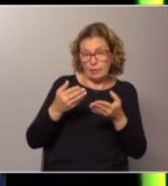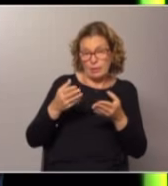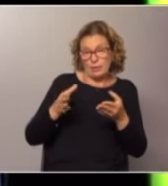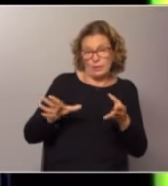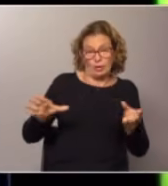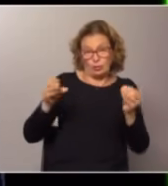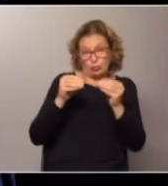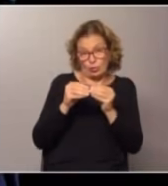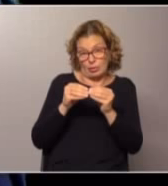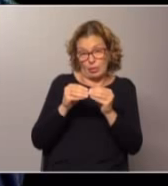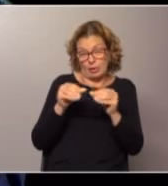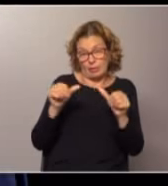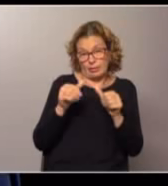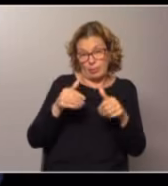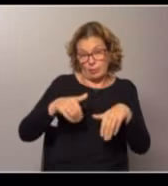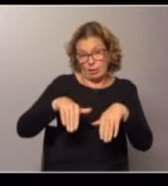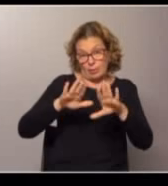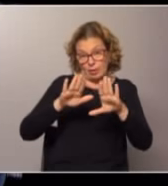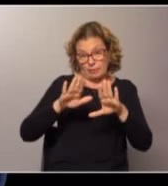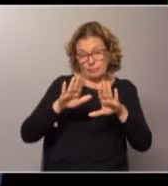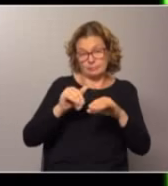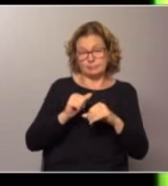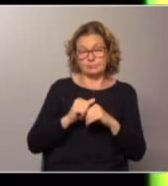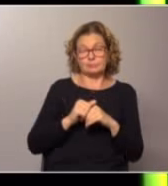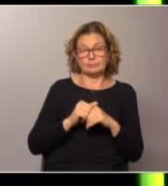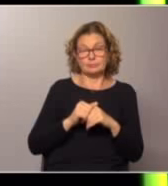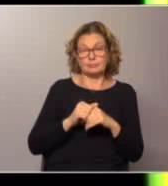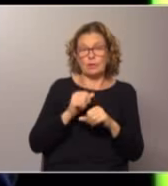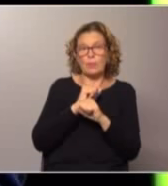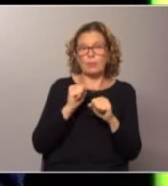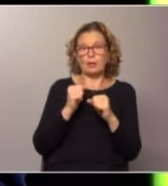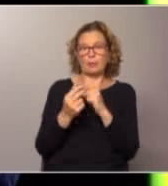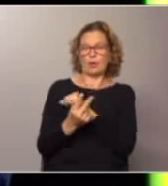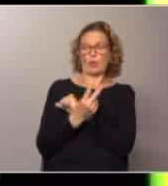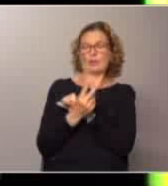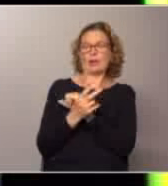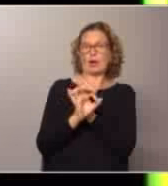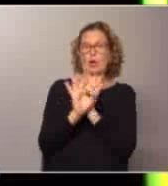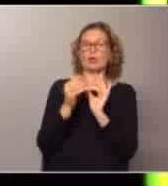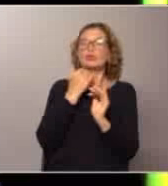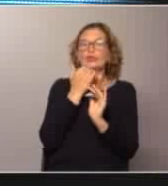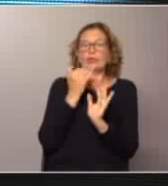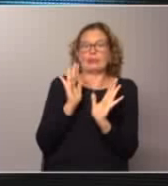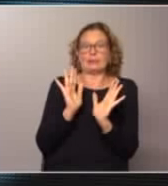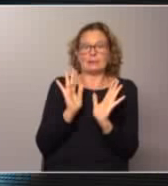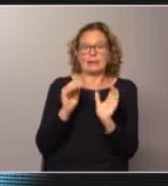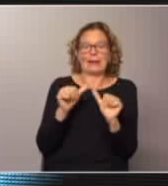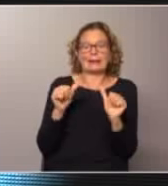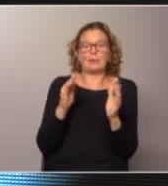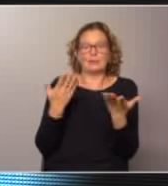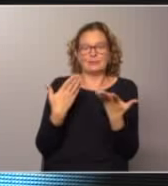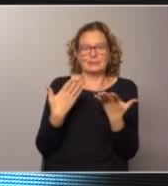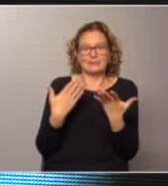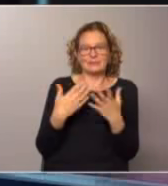todo hace suponer que nos quedamos acá un tiempito más digamos como los podemos proteger o no sea que hacemos